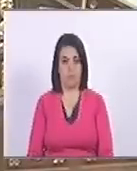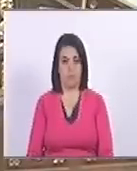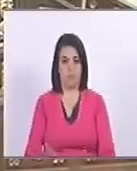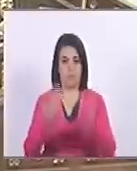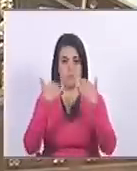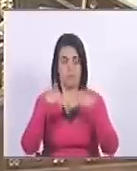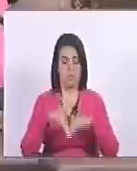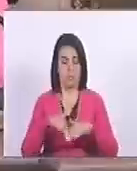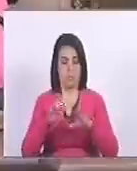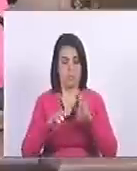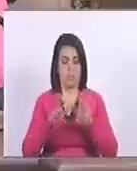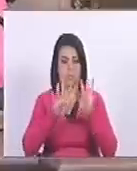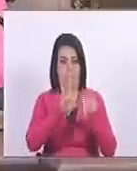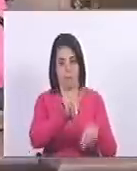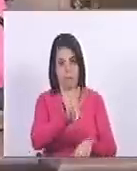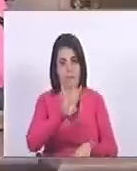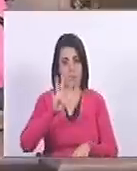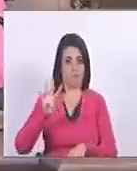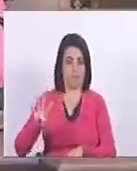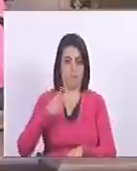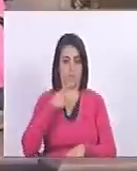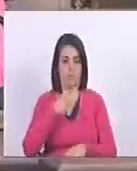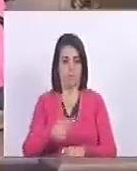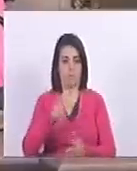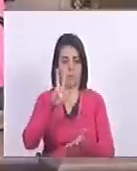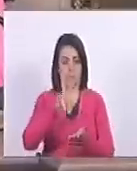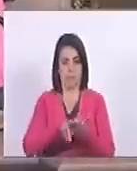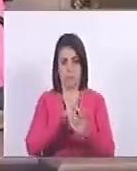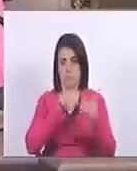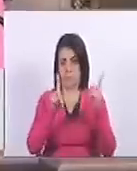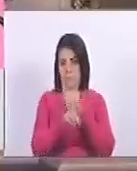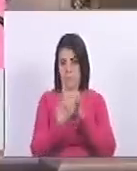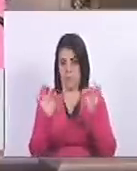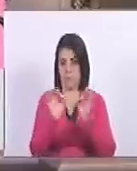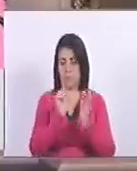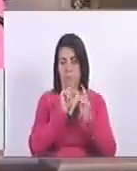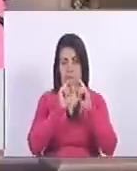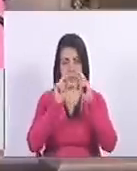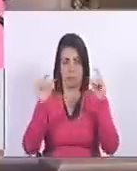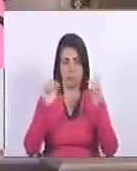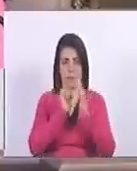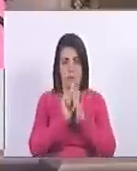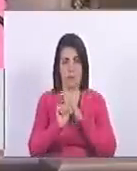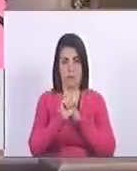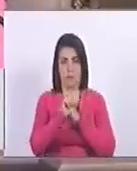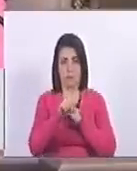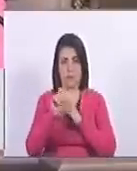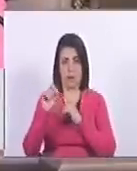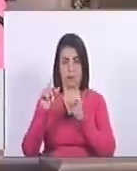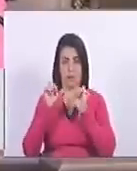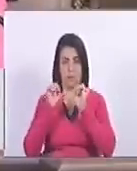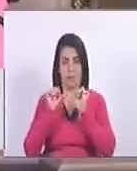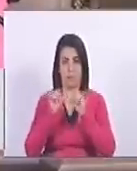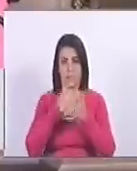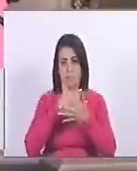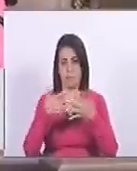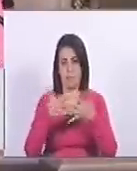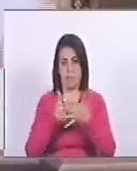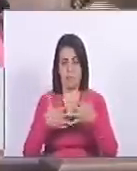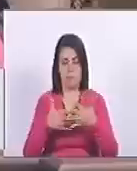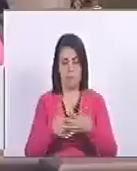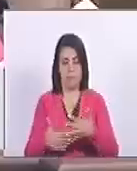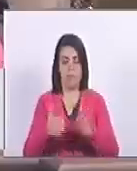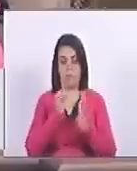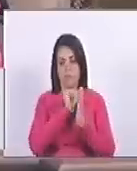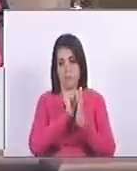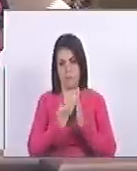Siguiente, secretario. 24º. Se propone aprobar sin modificación el epígrafe del artículo 11, el cual queda redactado en los